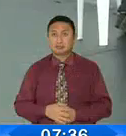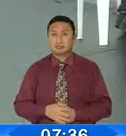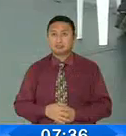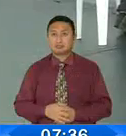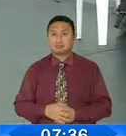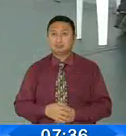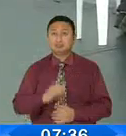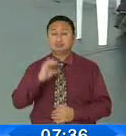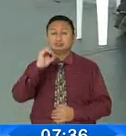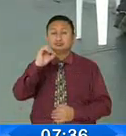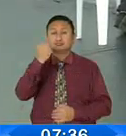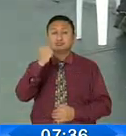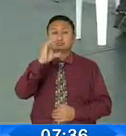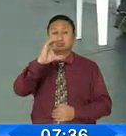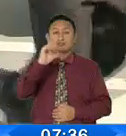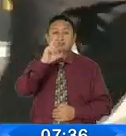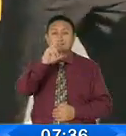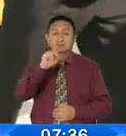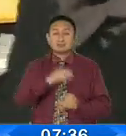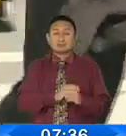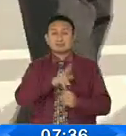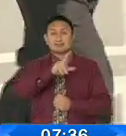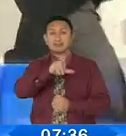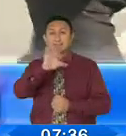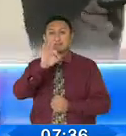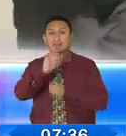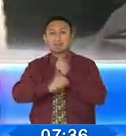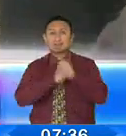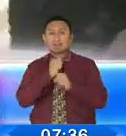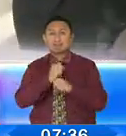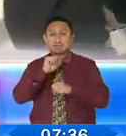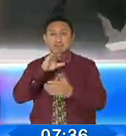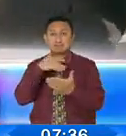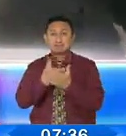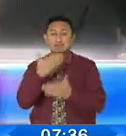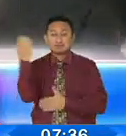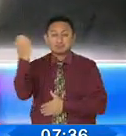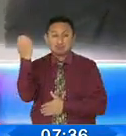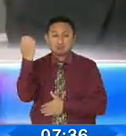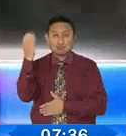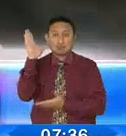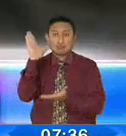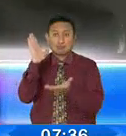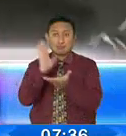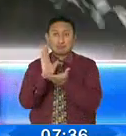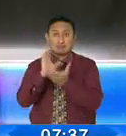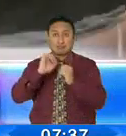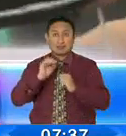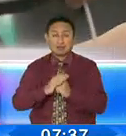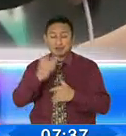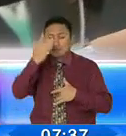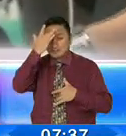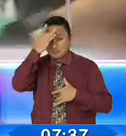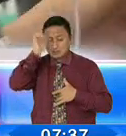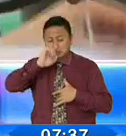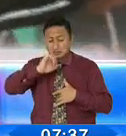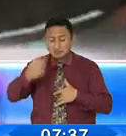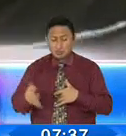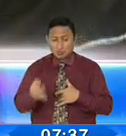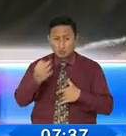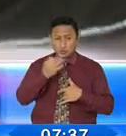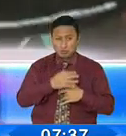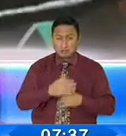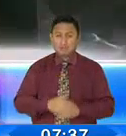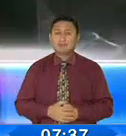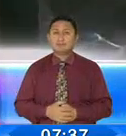Oscar Reyes, de 39 años, llegó hasta el área de emergencia del hospital IES Quito Sur con varios síntomas relacionados al